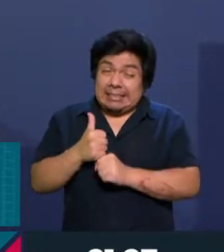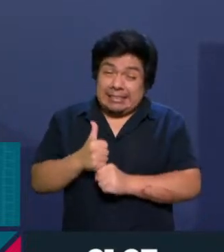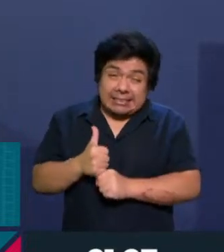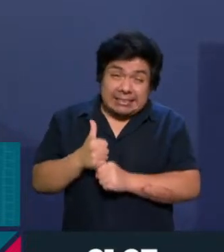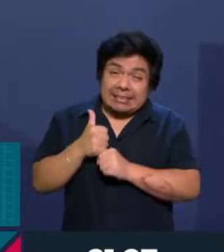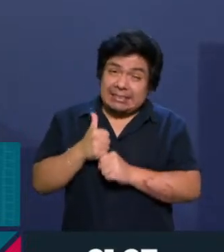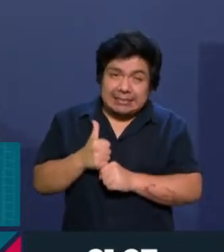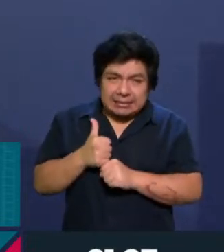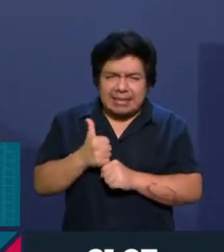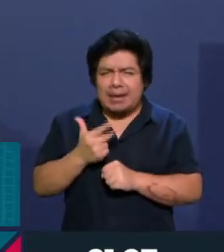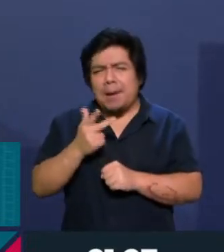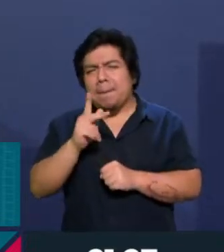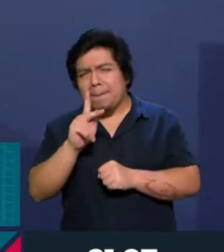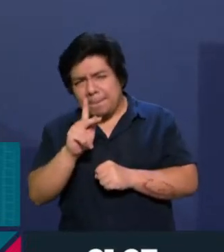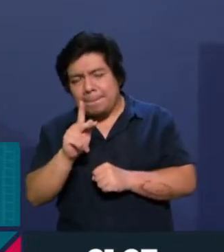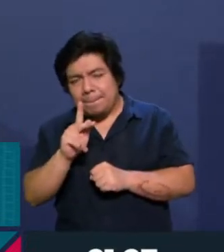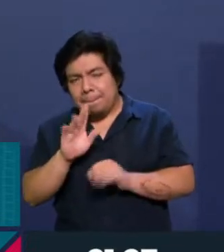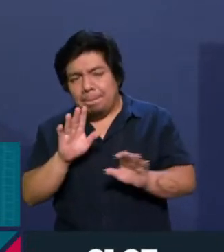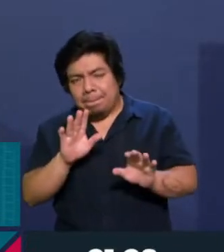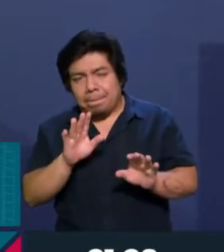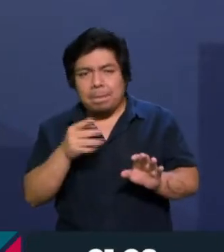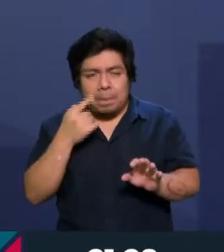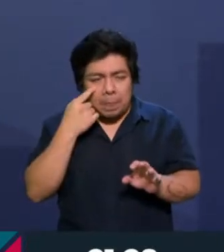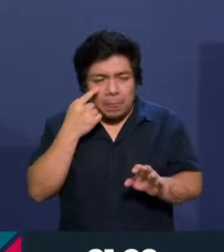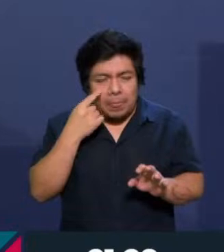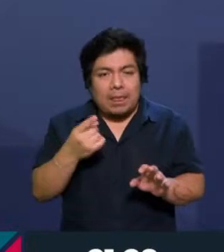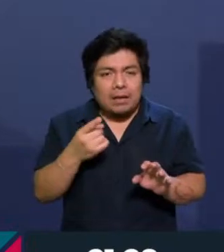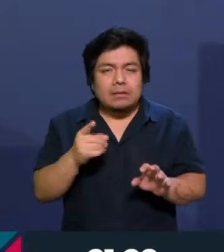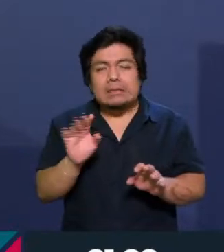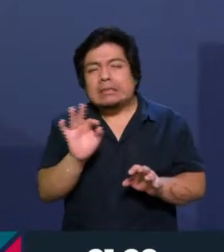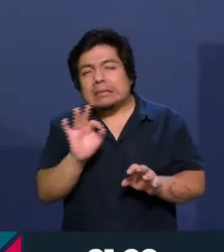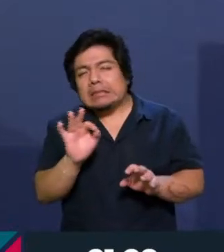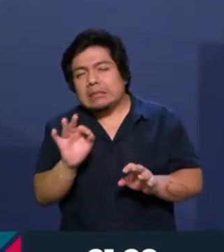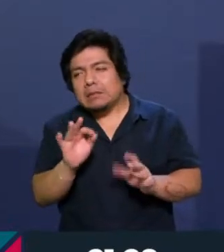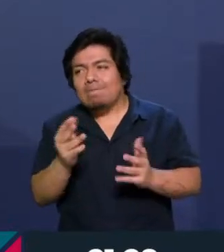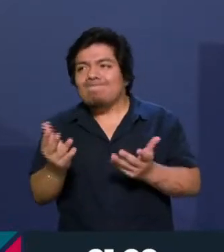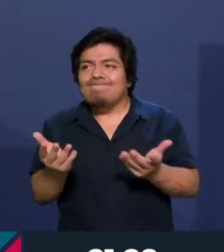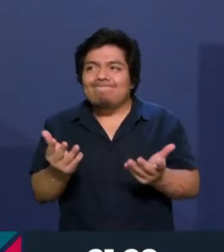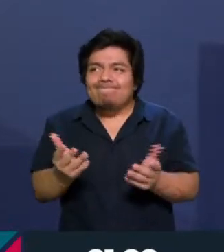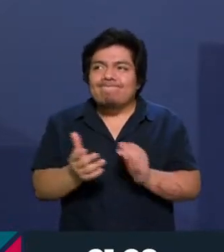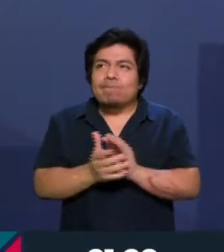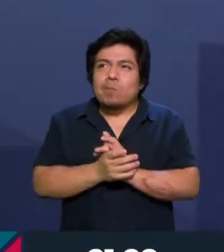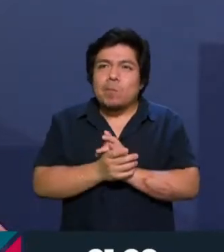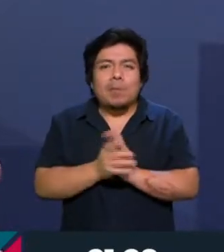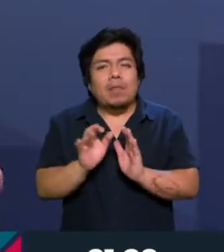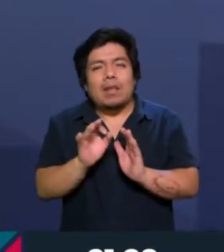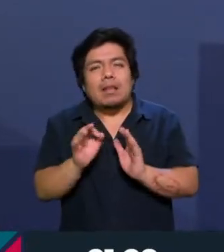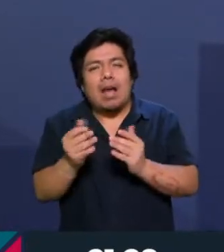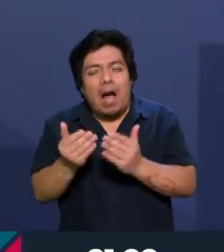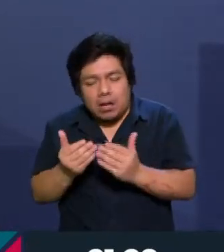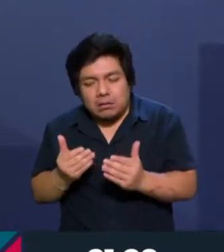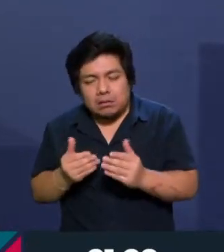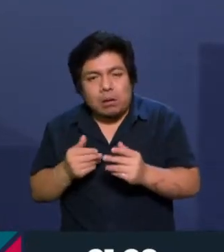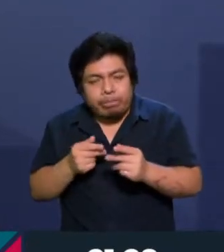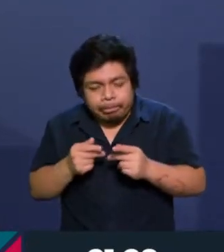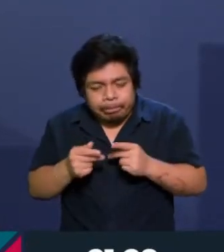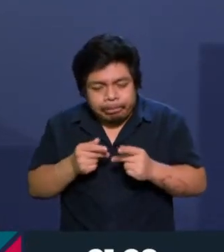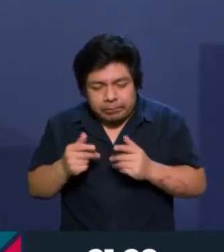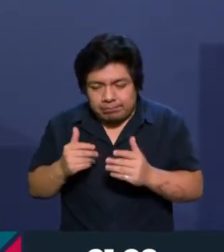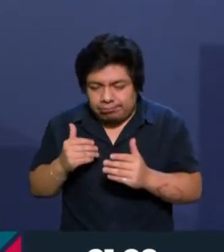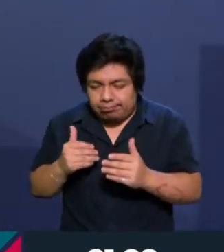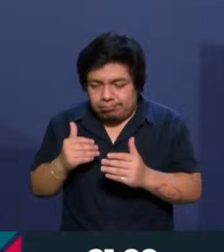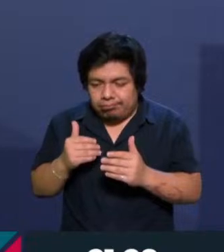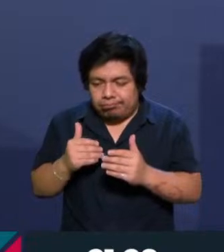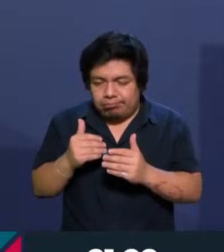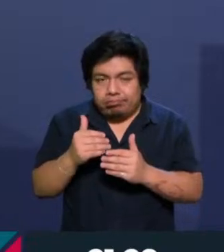tiene, pero en realidad no hemos visto lo que se esperaría en términos de, digamos, la preparación que se ha ido dando a lo largo de